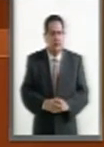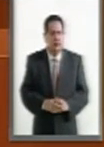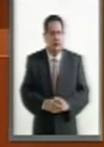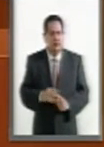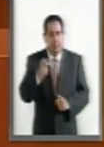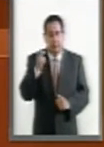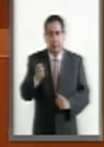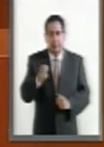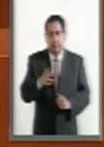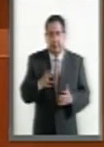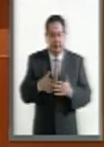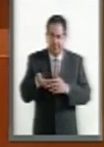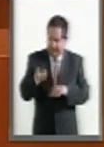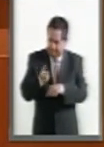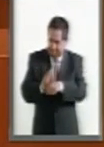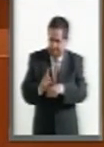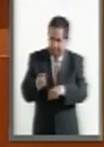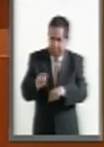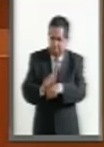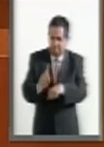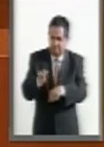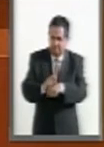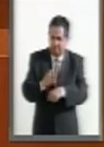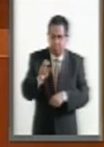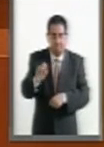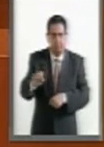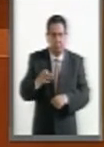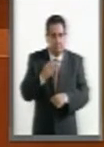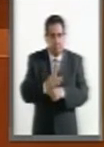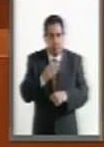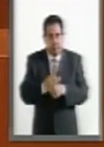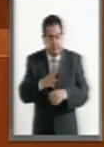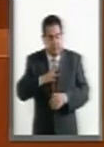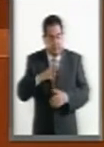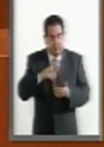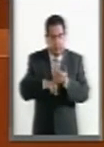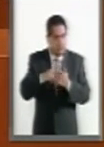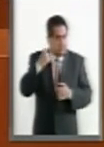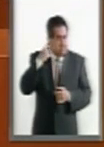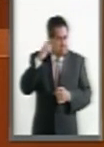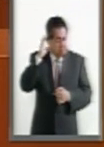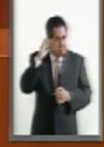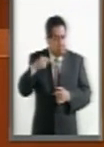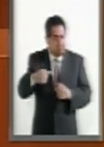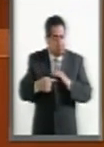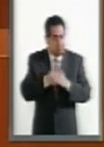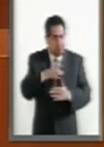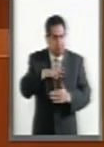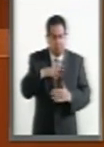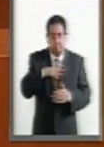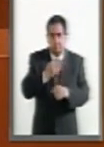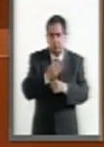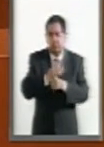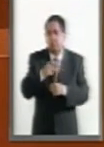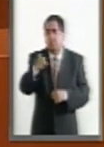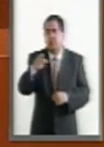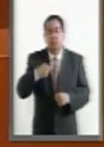es todos los días. De hecho, ahorita tengo un caso de una persona